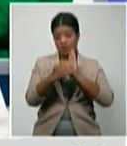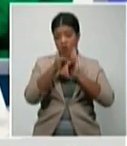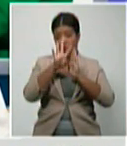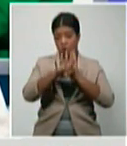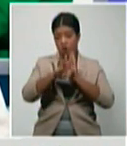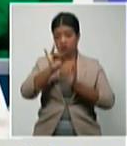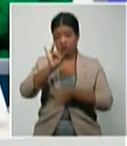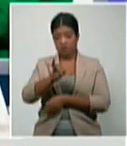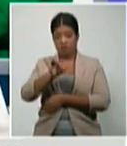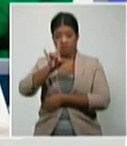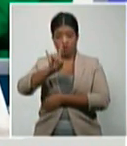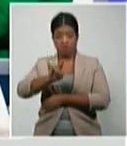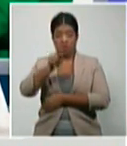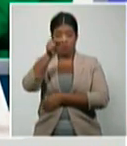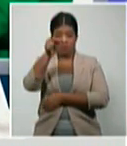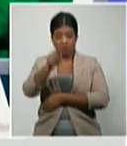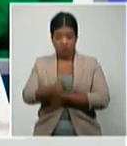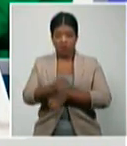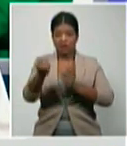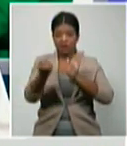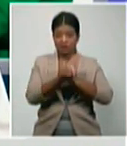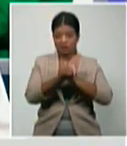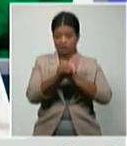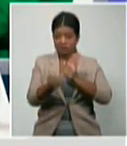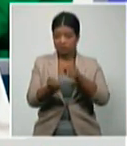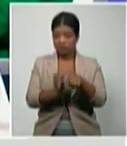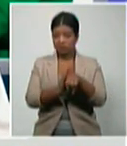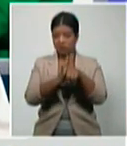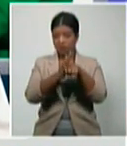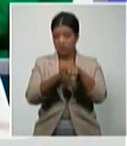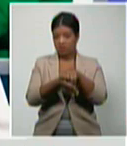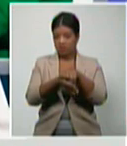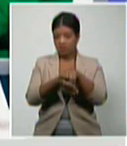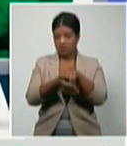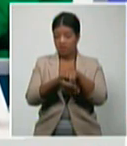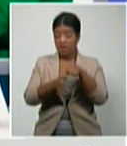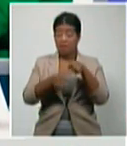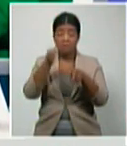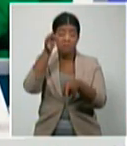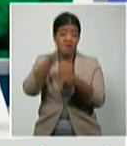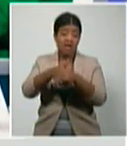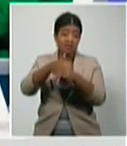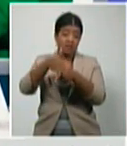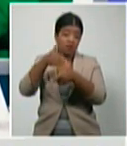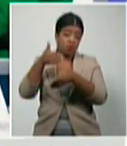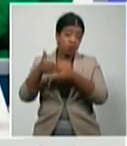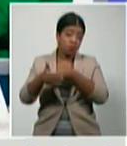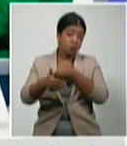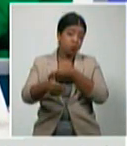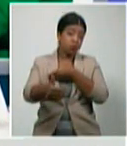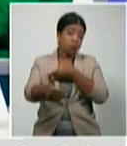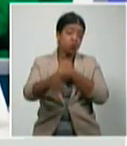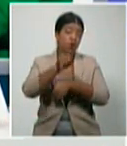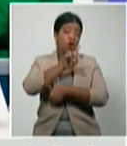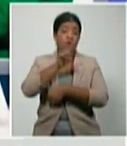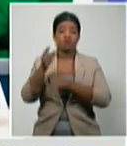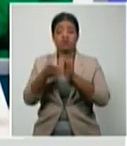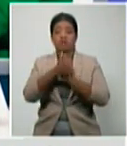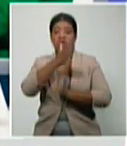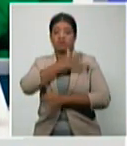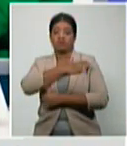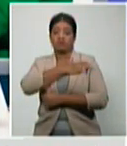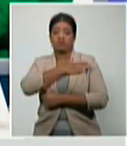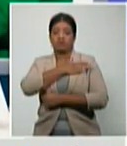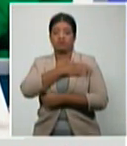13.479 personas que se han diagnosticado desde el 11 de marzo hasta el día de ayer en nuestro territorio.